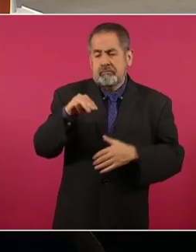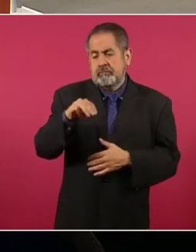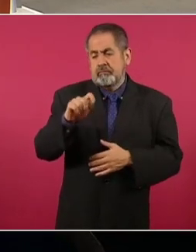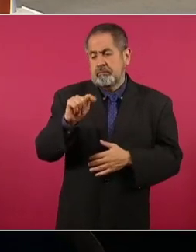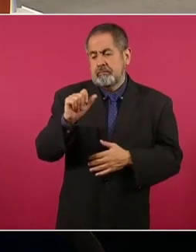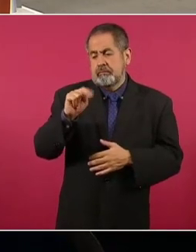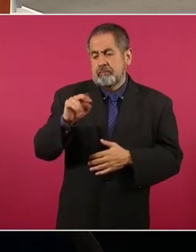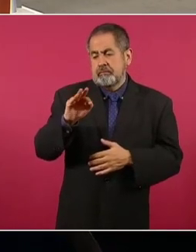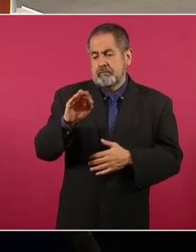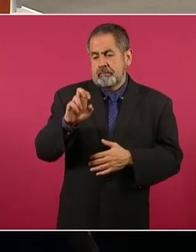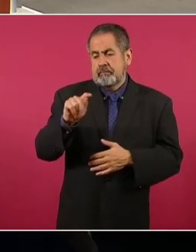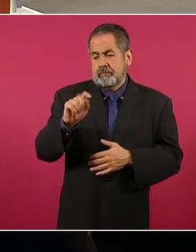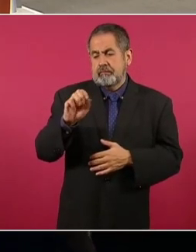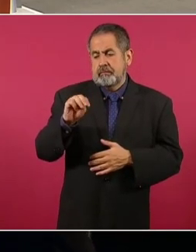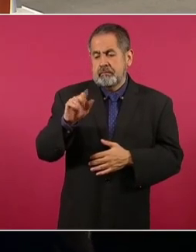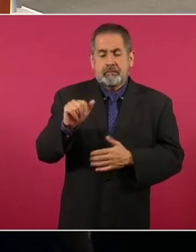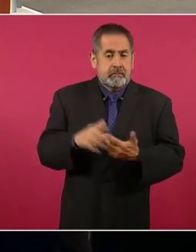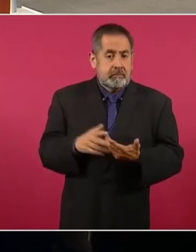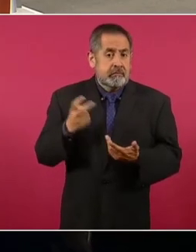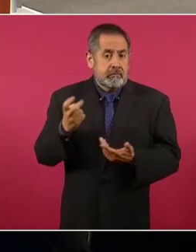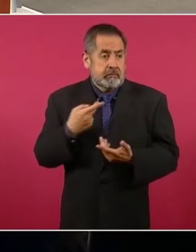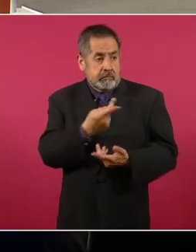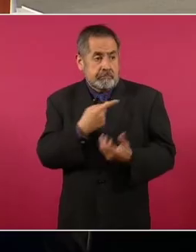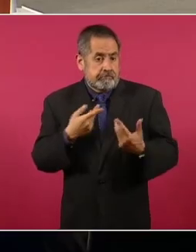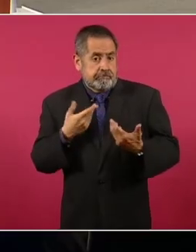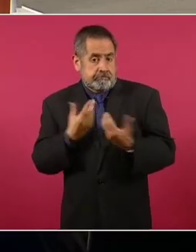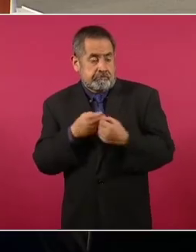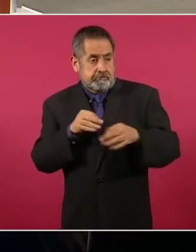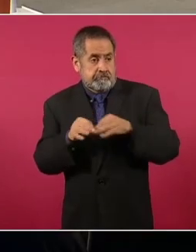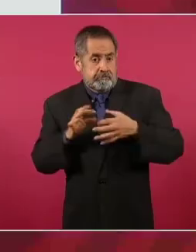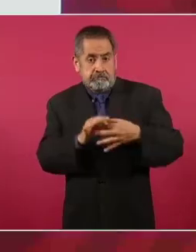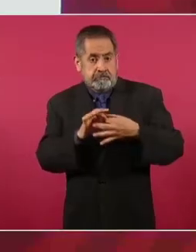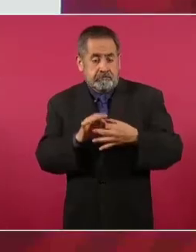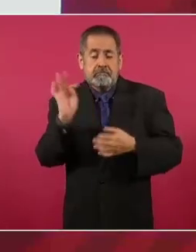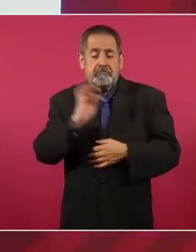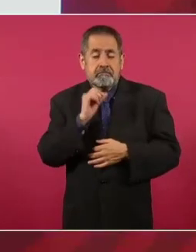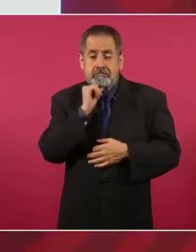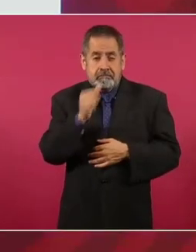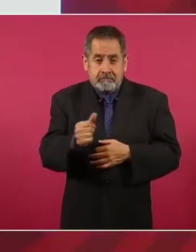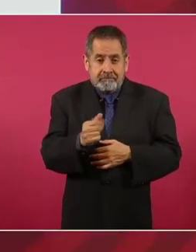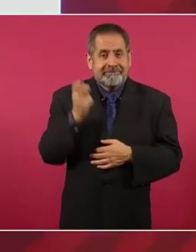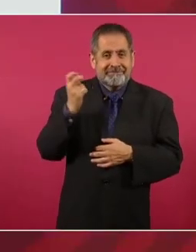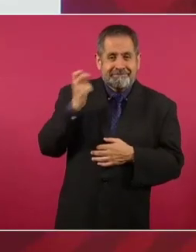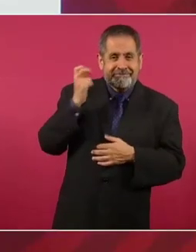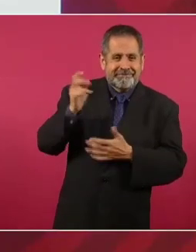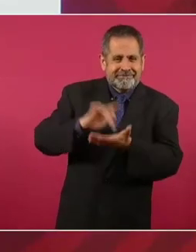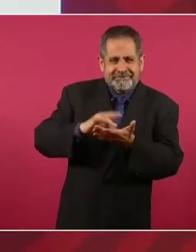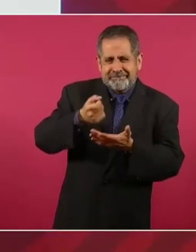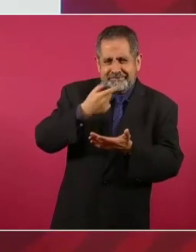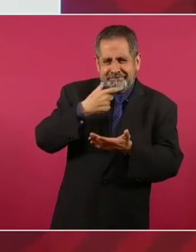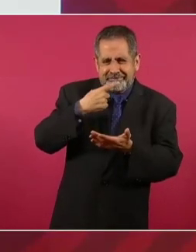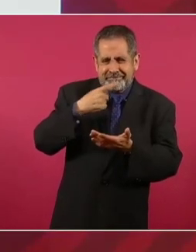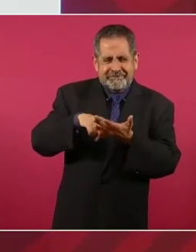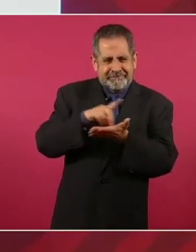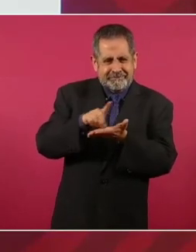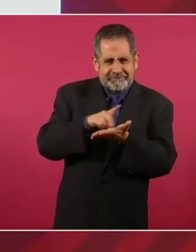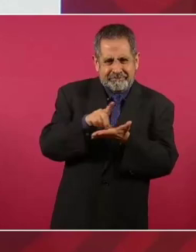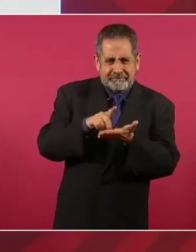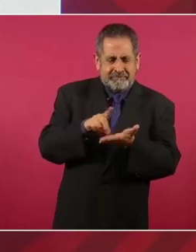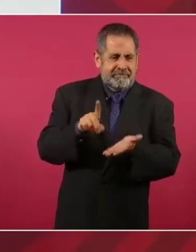metanfetaminas. Si no estuviéramos trabajando juntos, esas toneladas que pueden